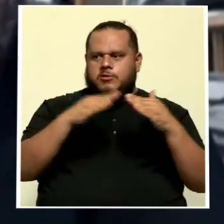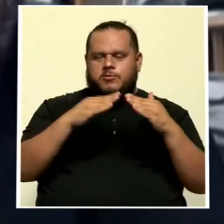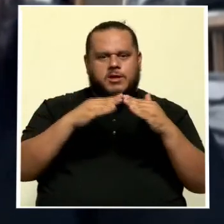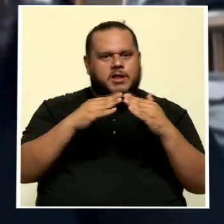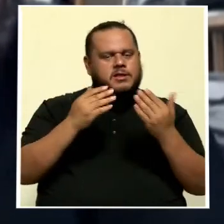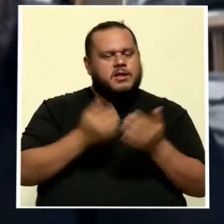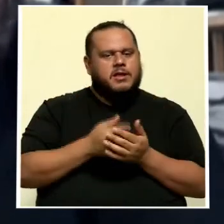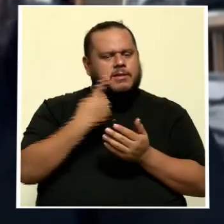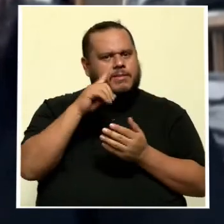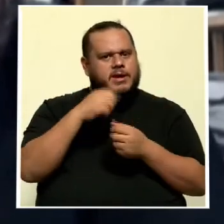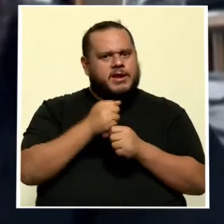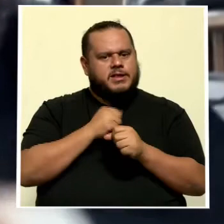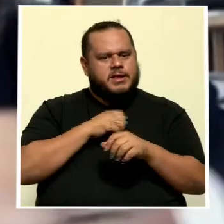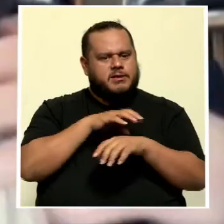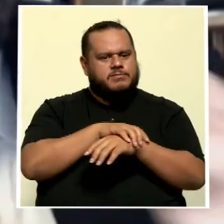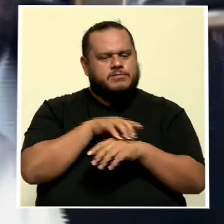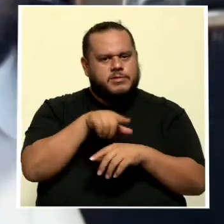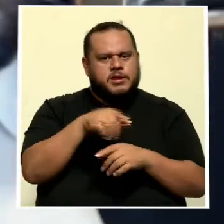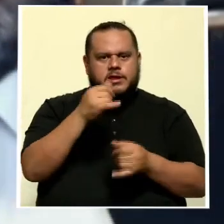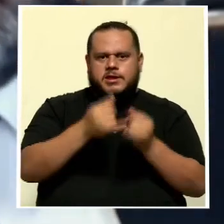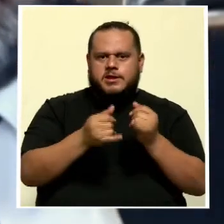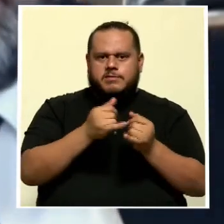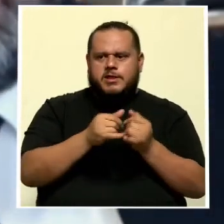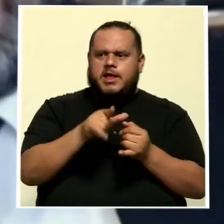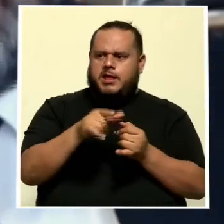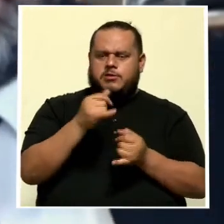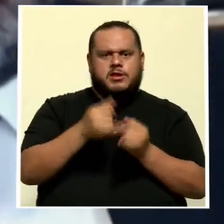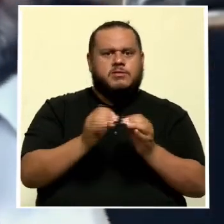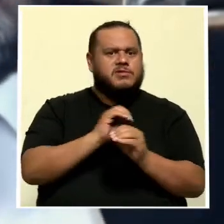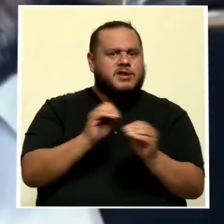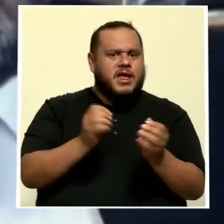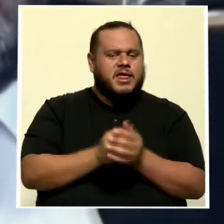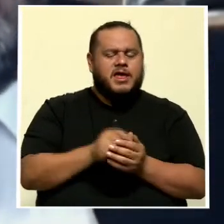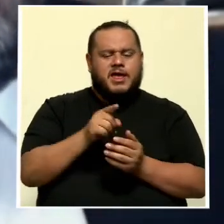habitación para hacer el allanamiento, y al final de cuentas eso terminó en nada. Ese